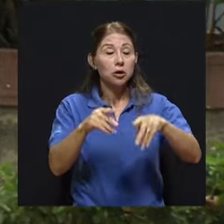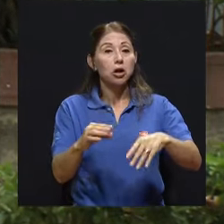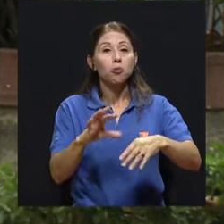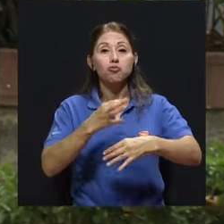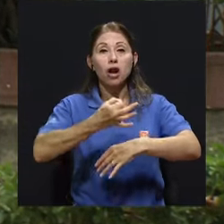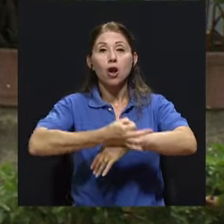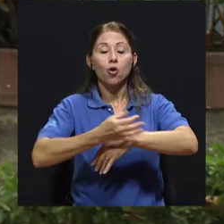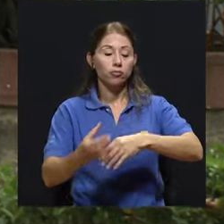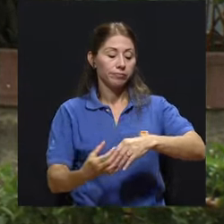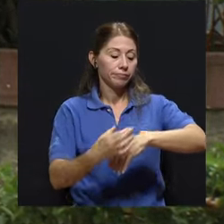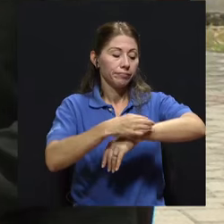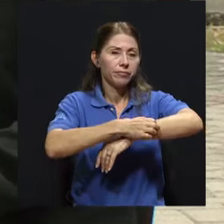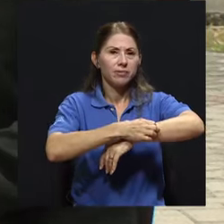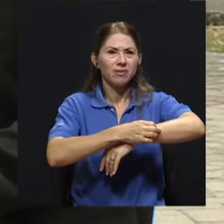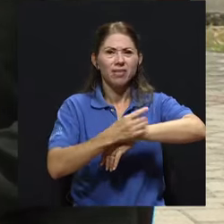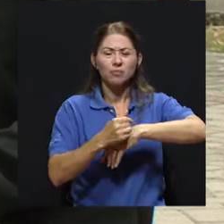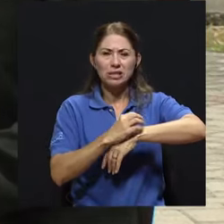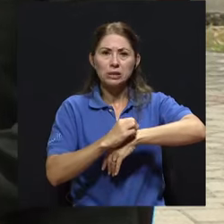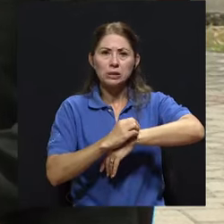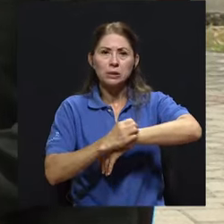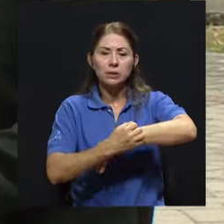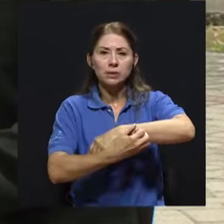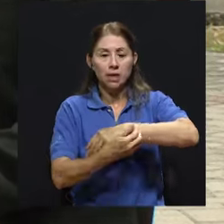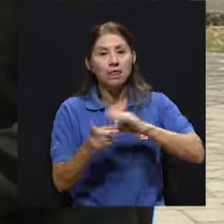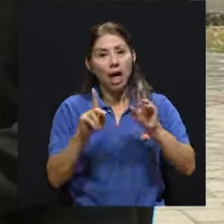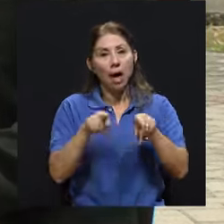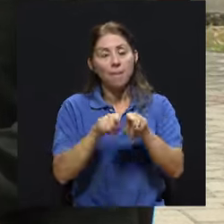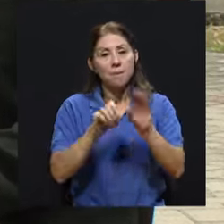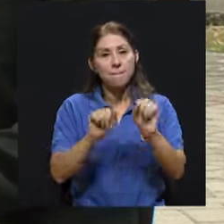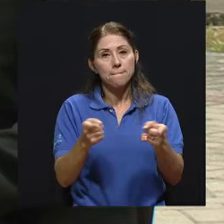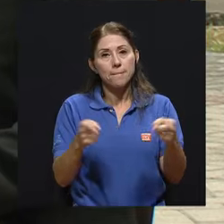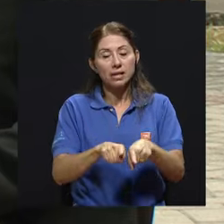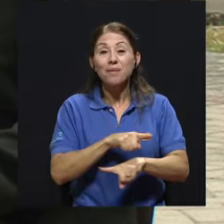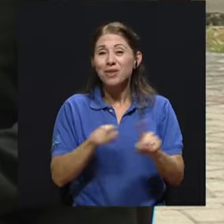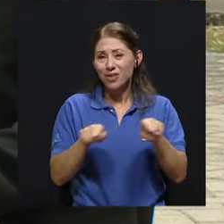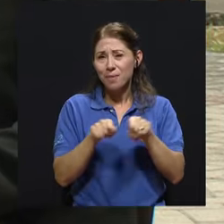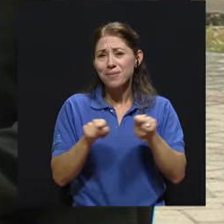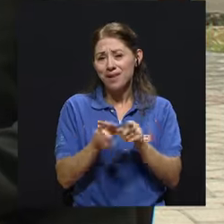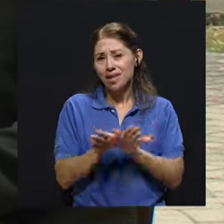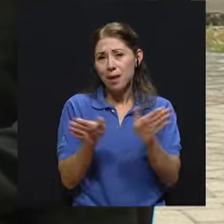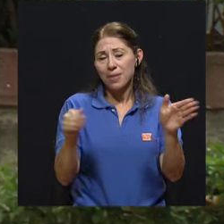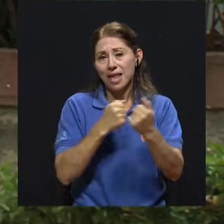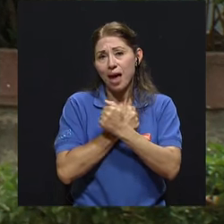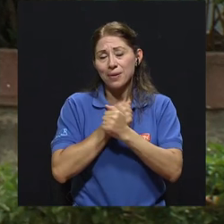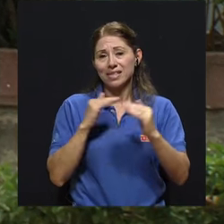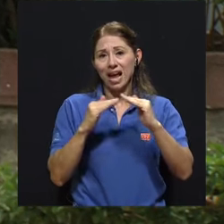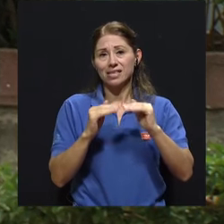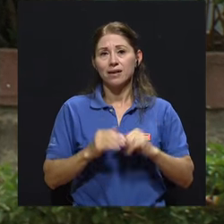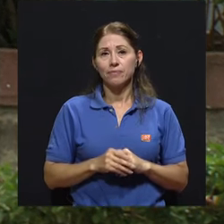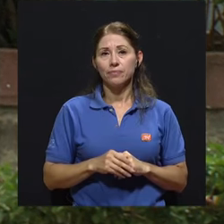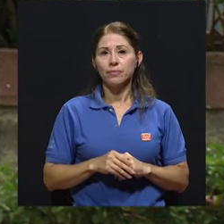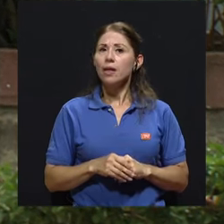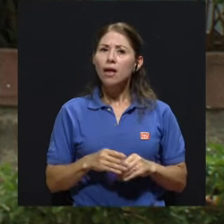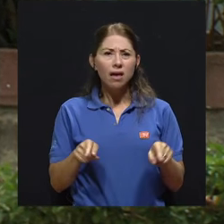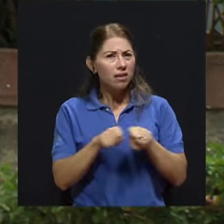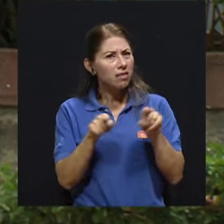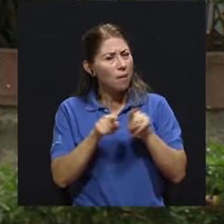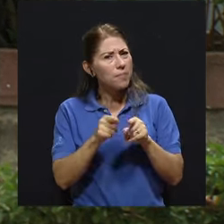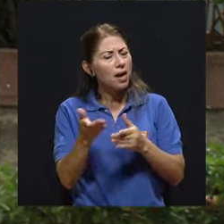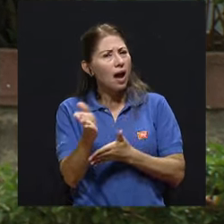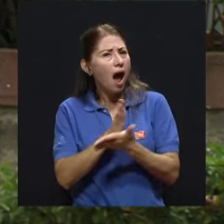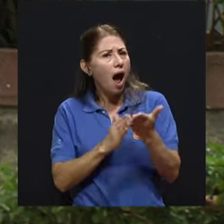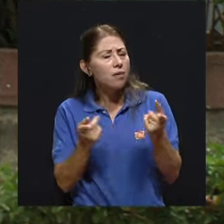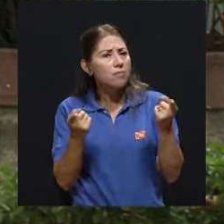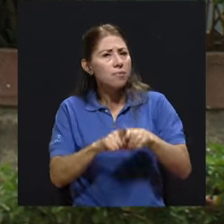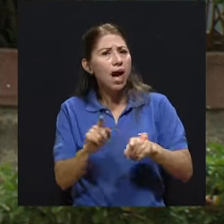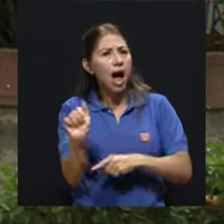con detergentes y cosas de estas. ¿Existirá algún tipo de alergia también por contacto con animales, doctor? Pues por contacto, ahí más